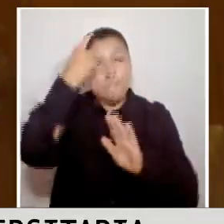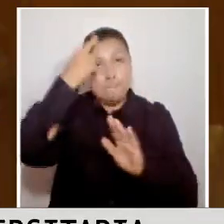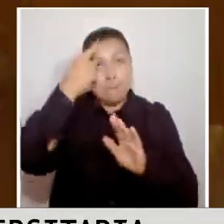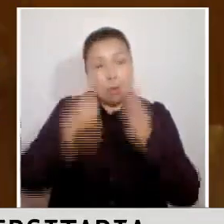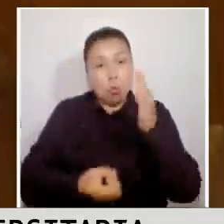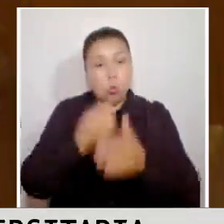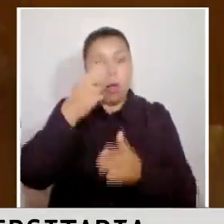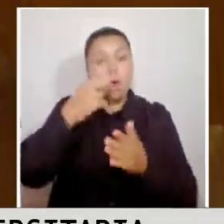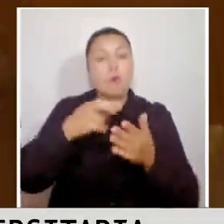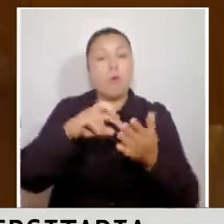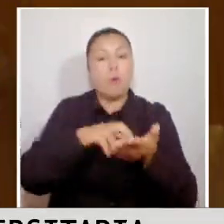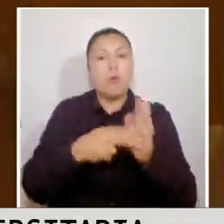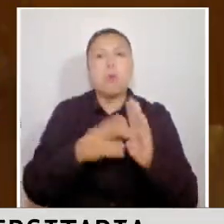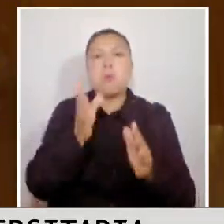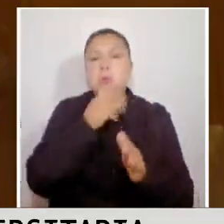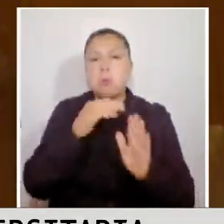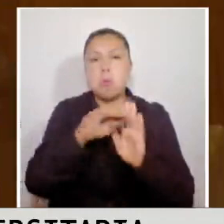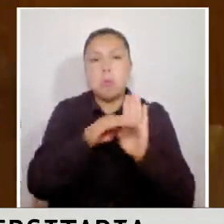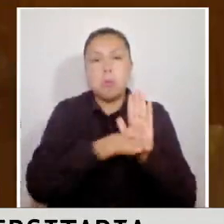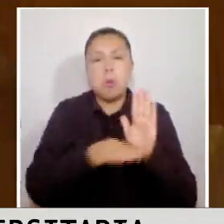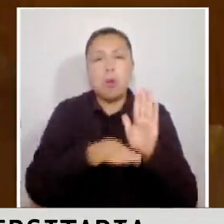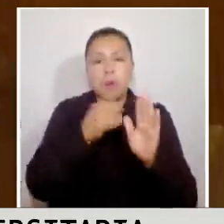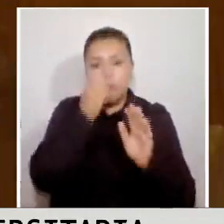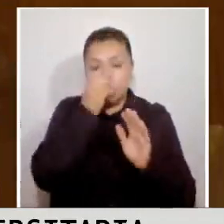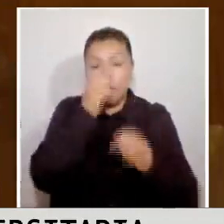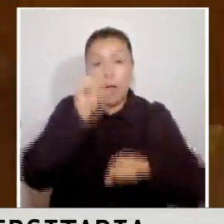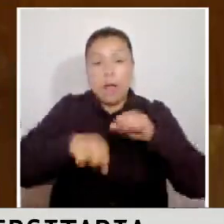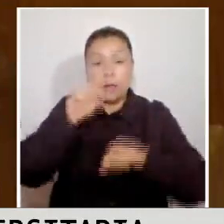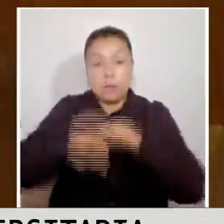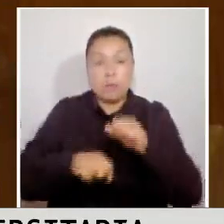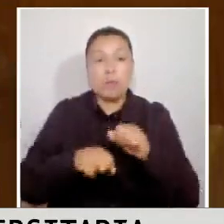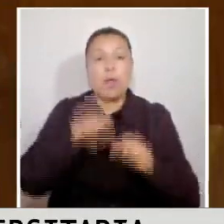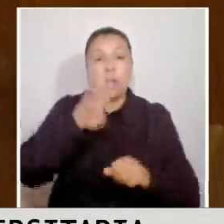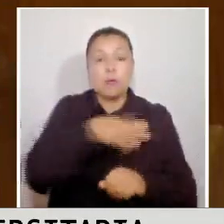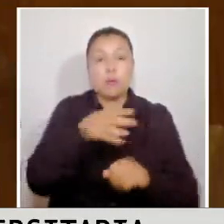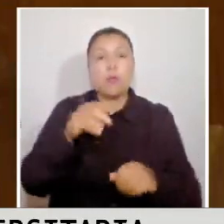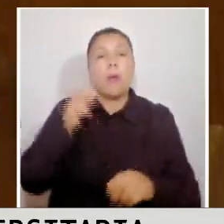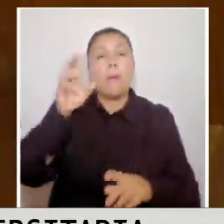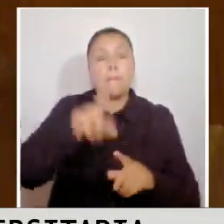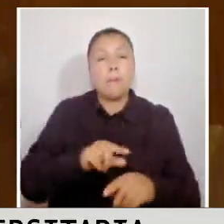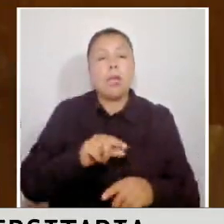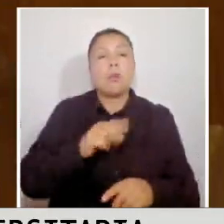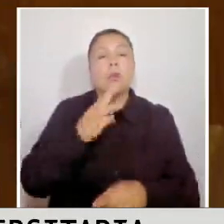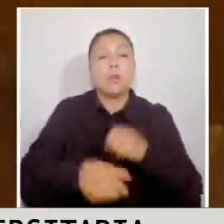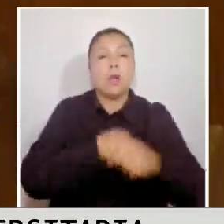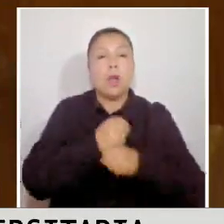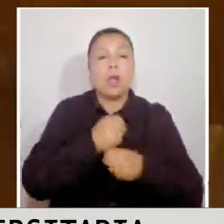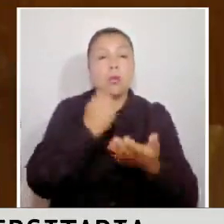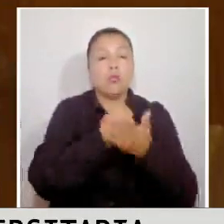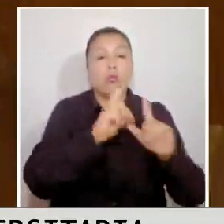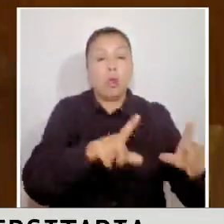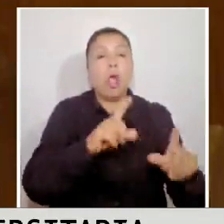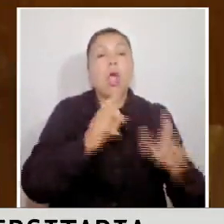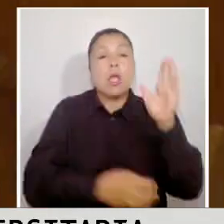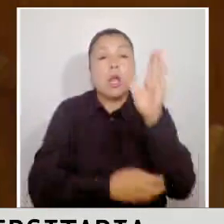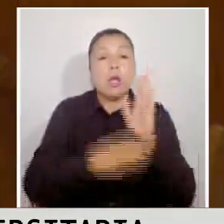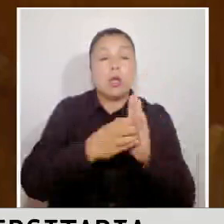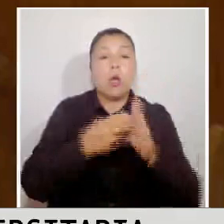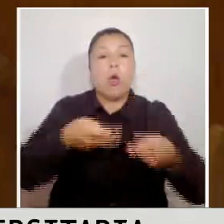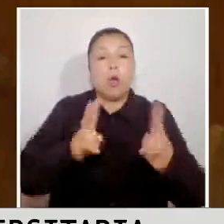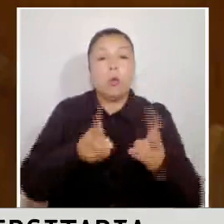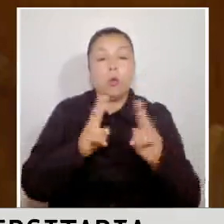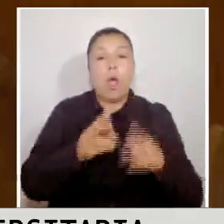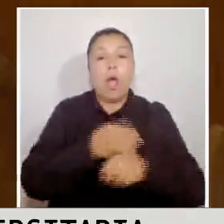quedaron sin requisitos de admisibilidad las carreras que tienen menos de TR años de acreditación y aquellas carreras con autorización previa